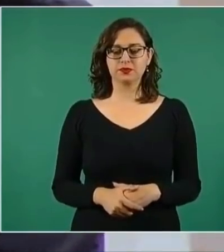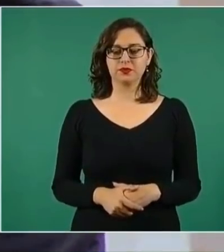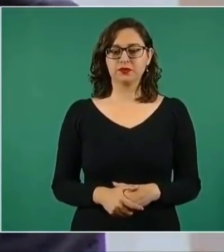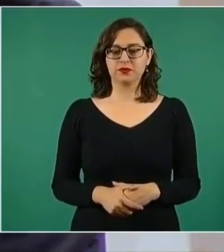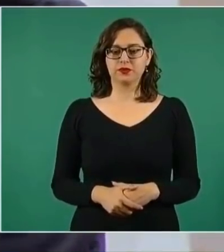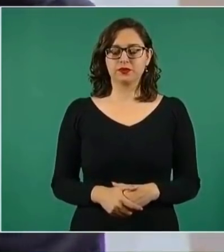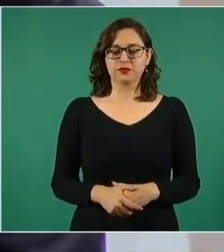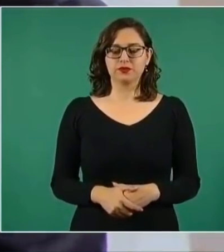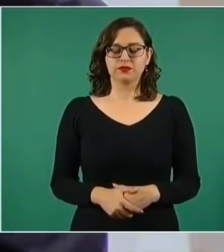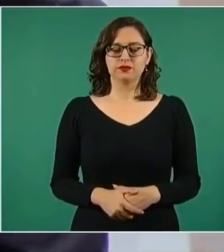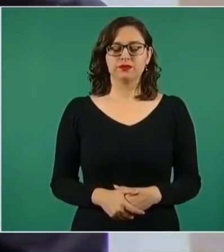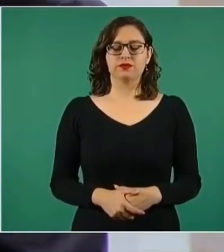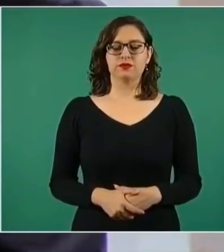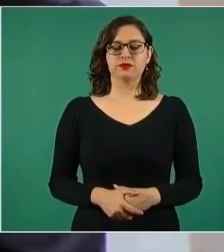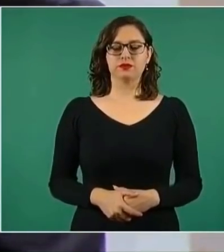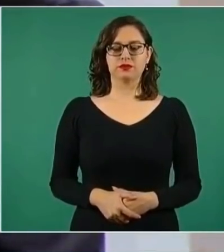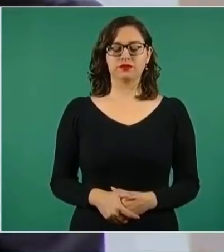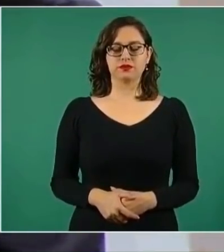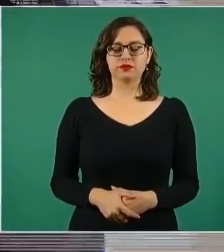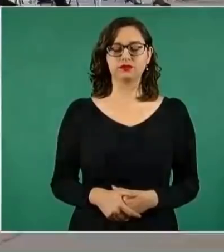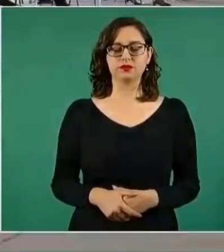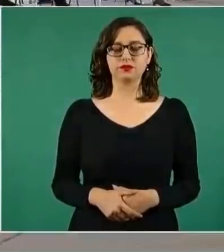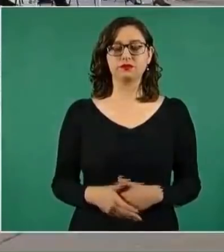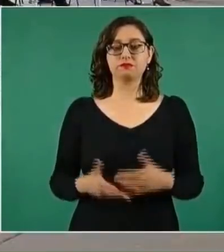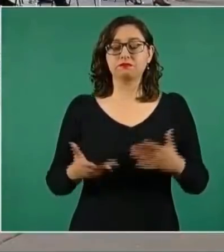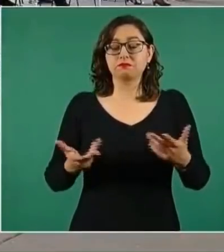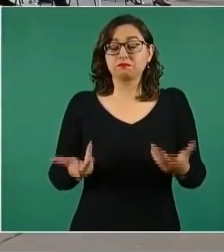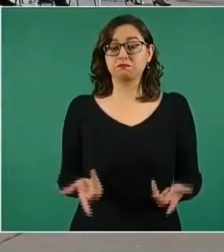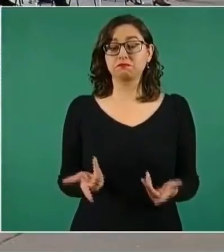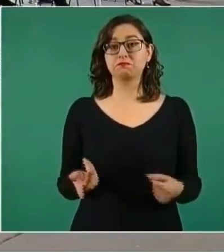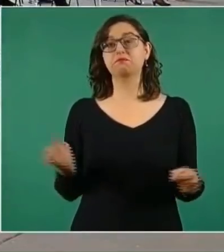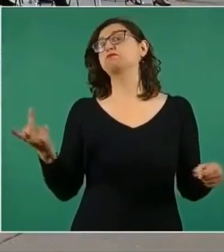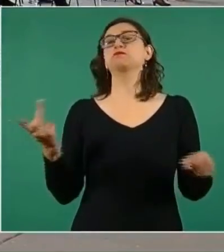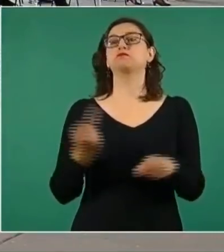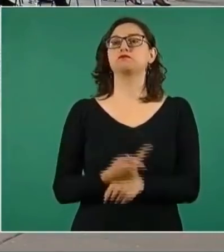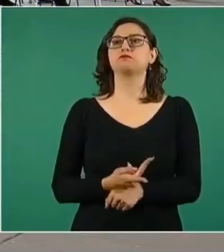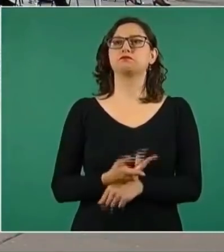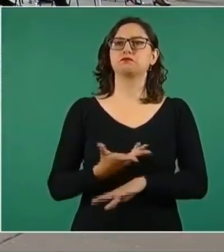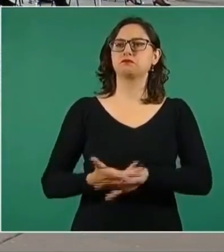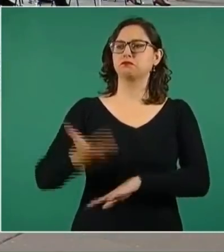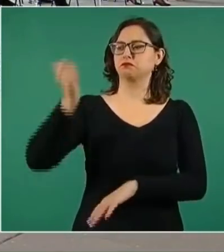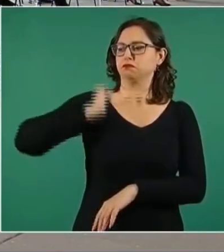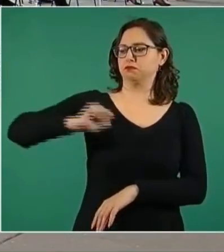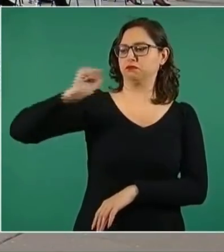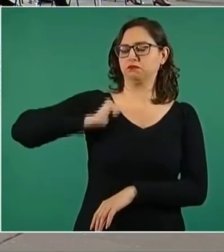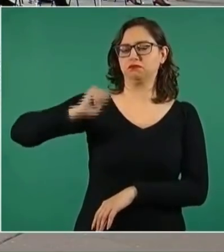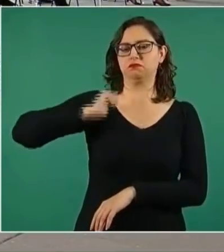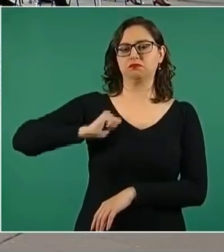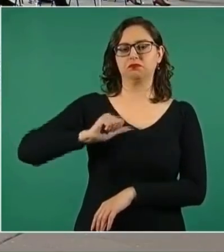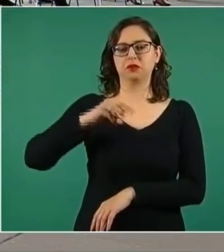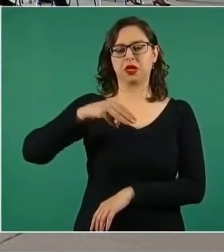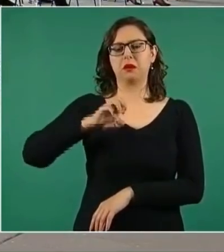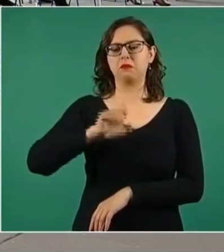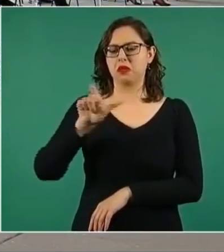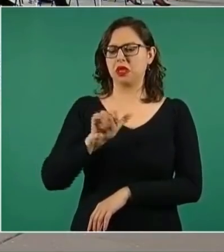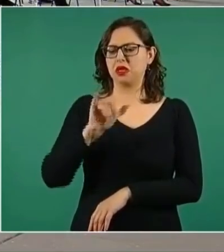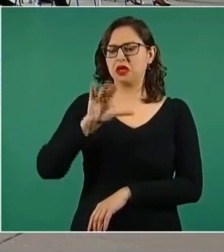que en otros tiempos la hegemonía mexica se haya impuesto mediante la